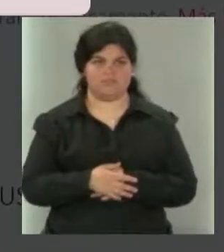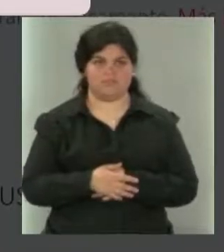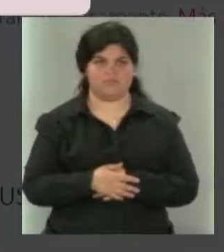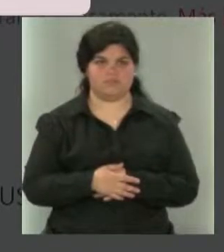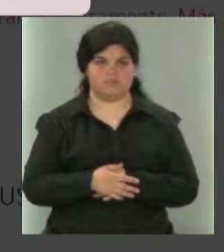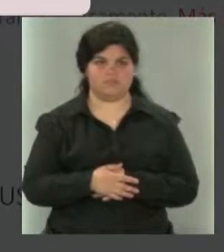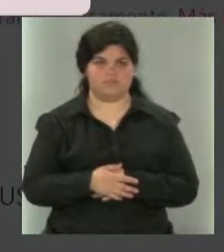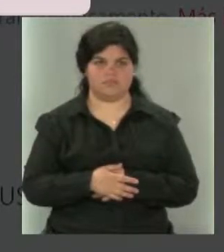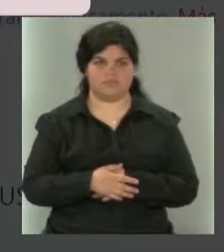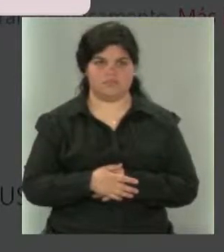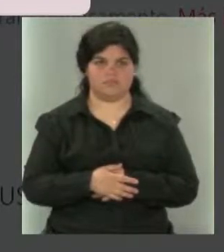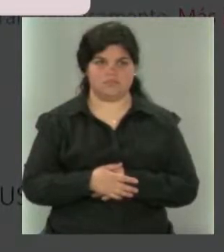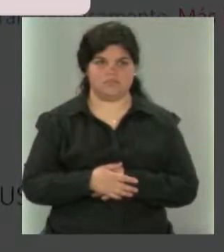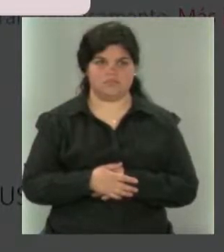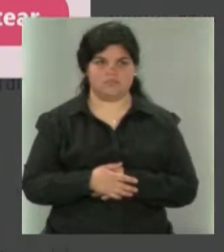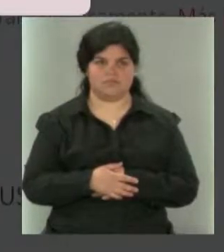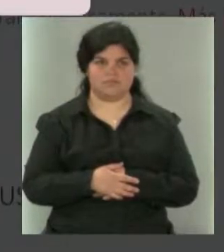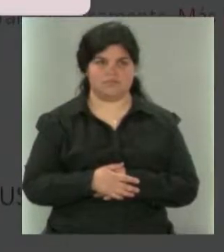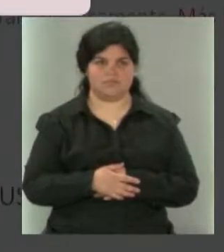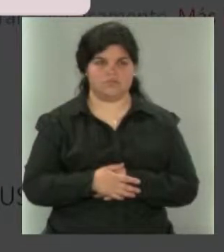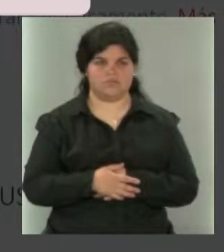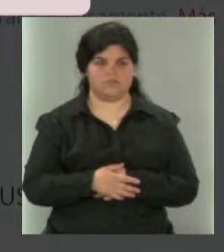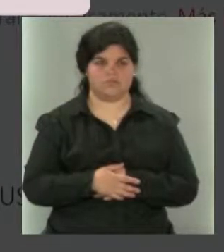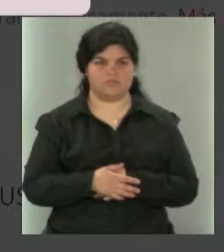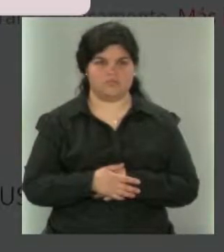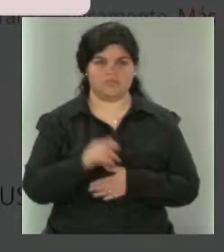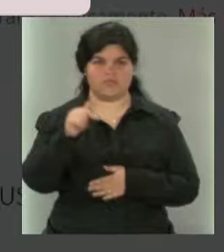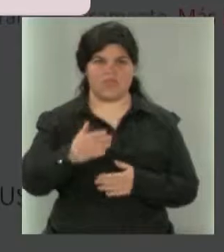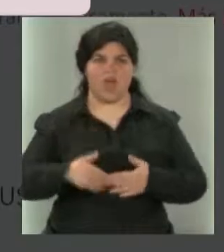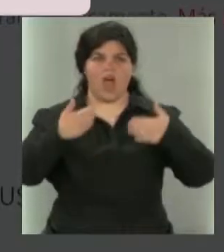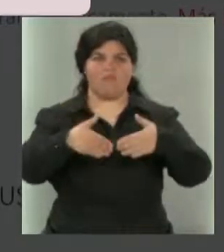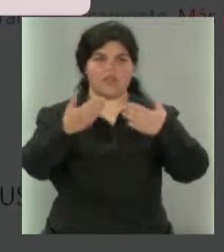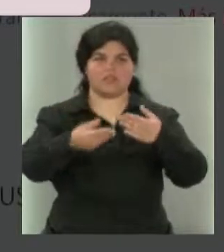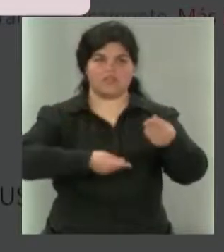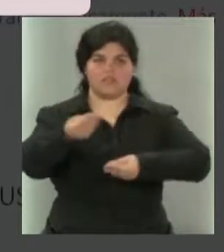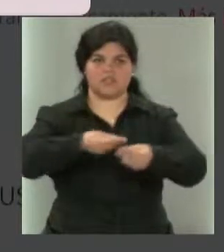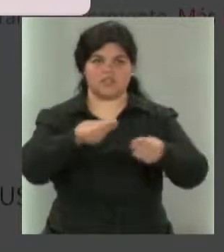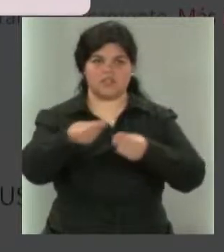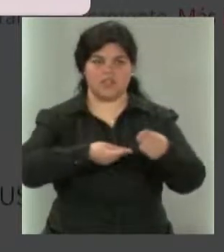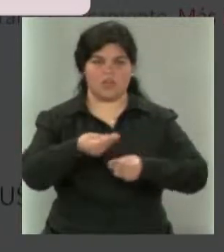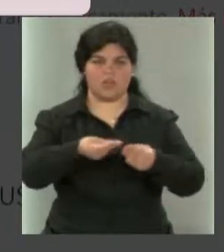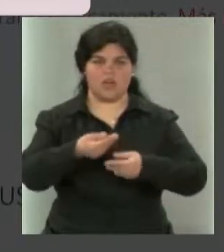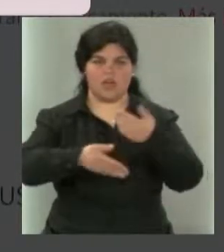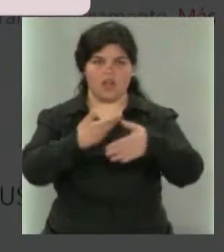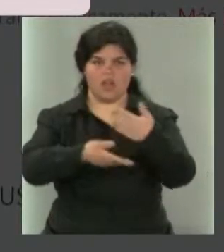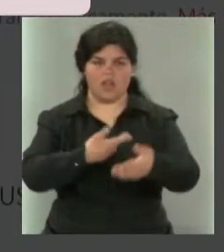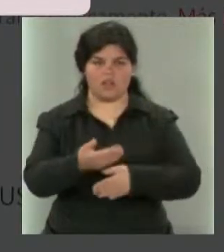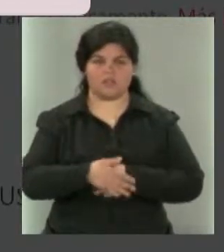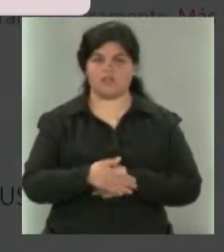entonces. Avance en el sistema logístico. No sé si quieres completar por las dudas, para repetir.